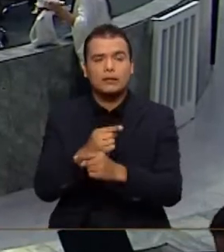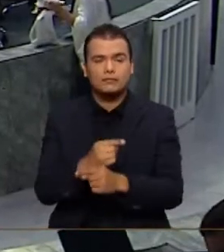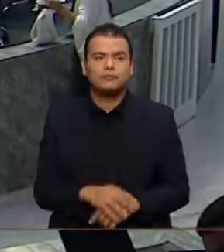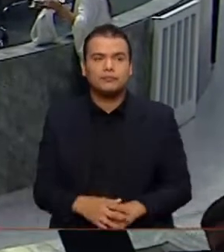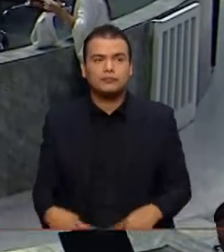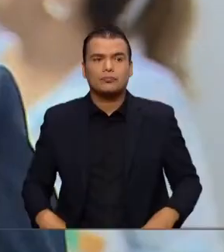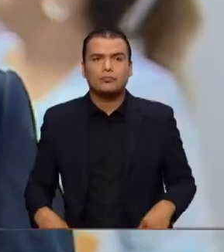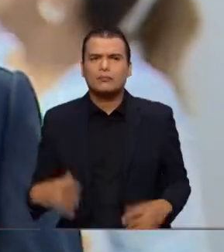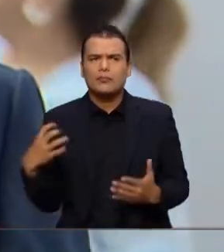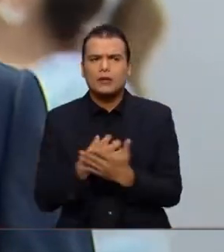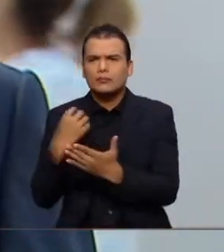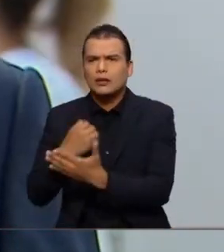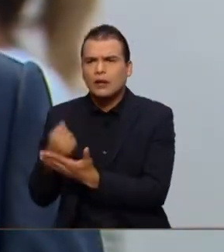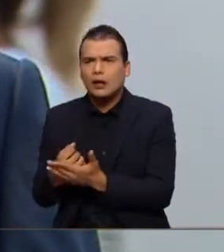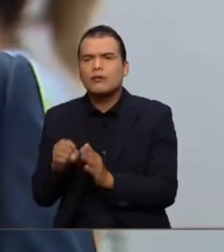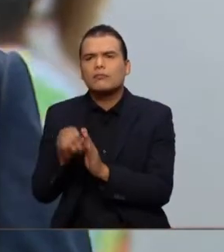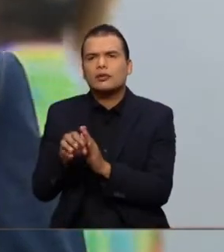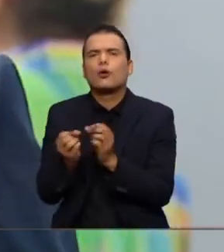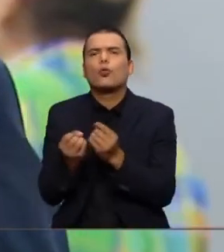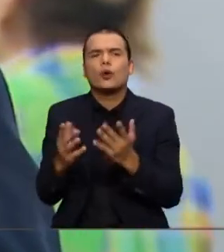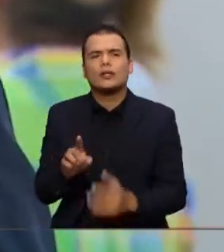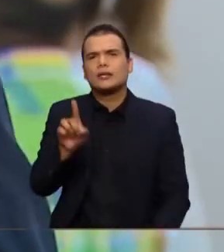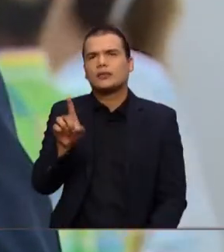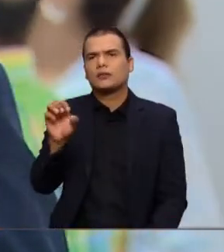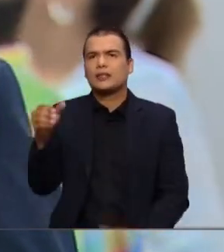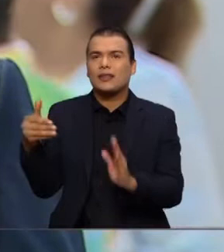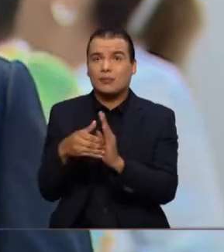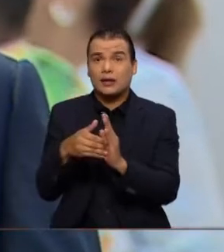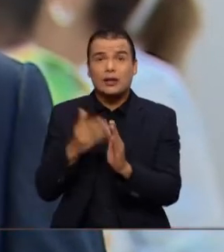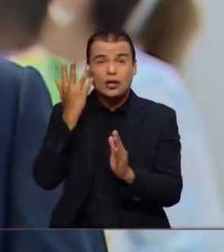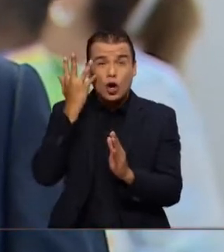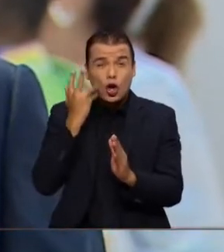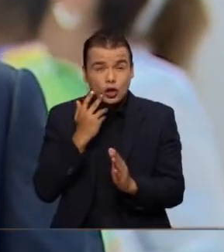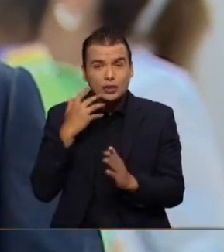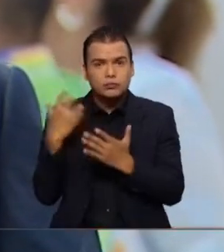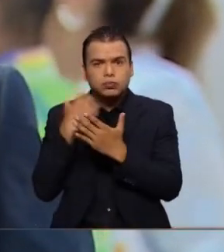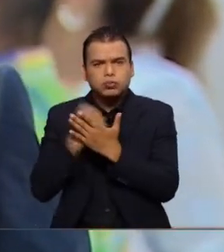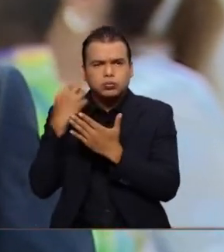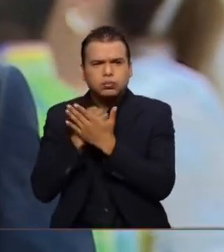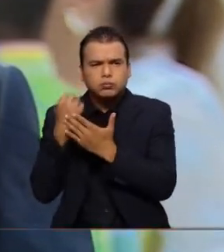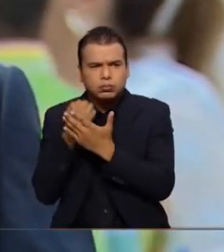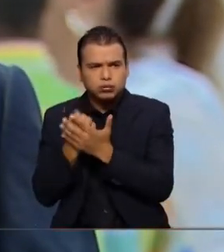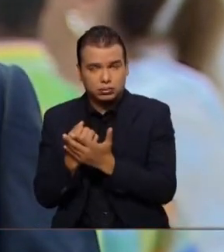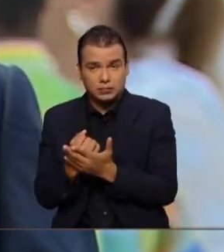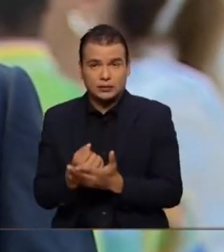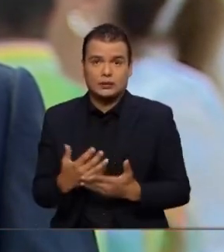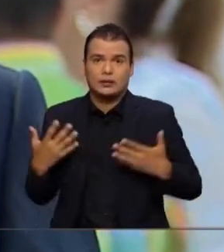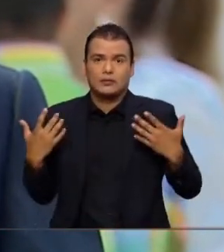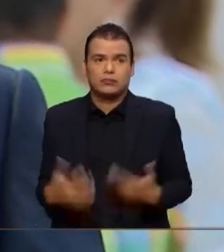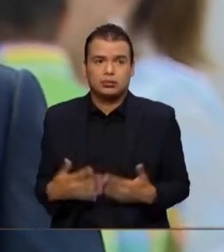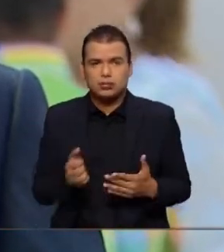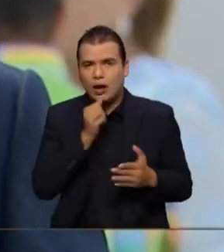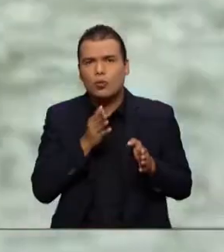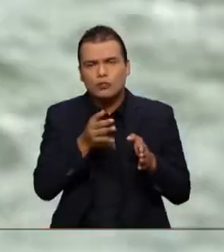160.000 toneladas, estamos retirando más de 200 toneladas de residuos al día. Todo eso de nuestras estructuras de separación, de nuestros canales